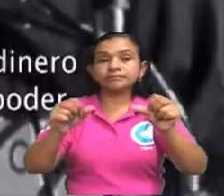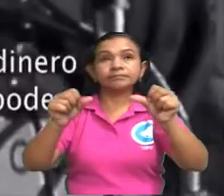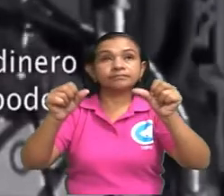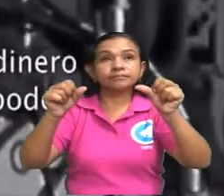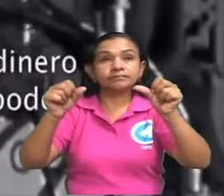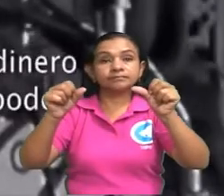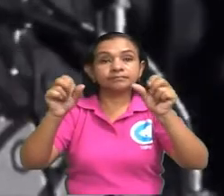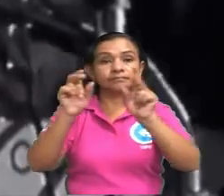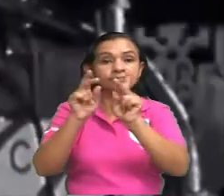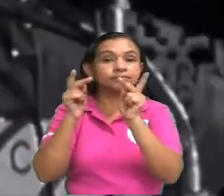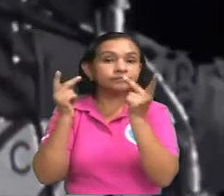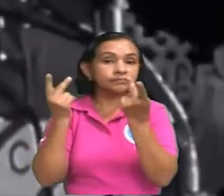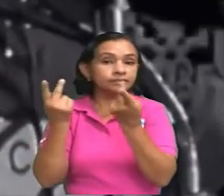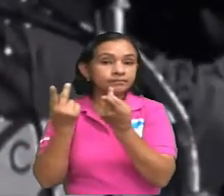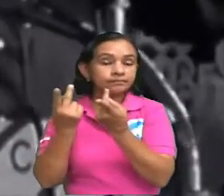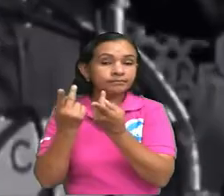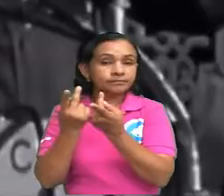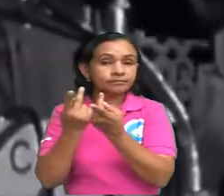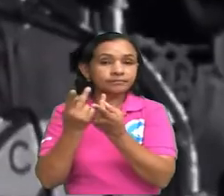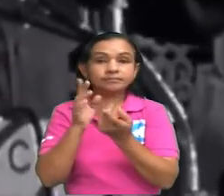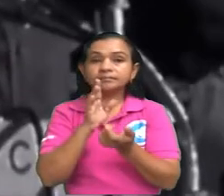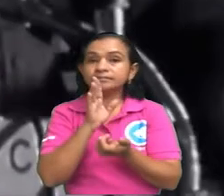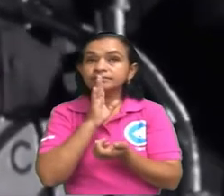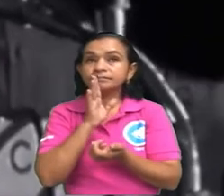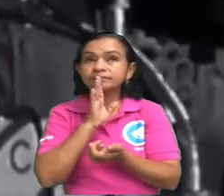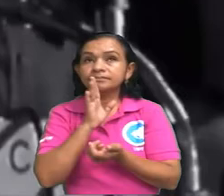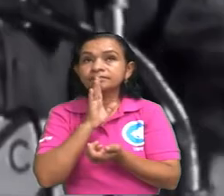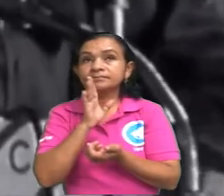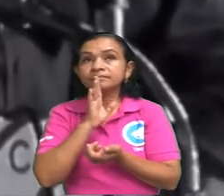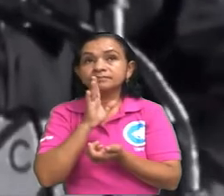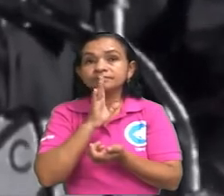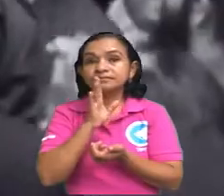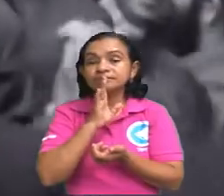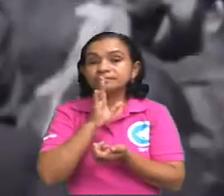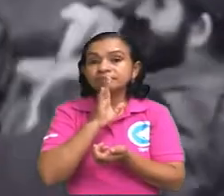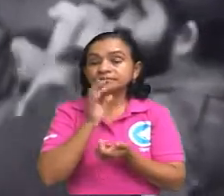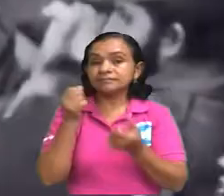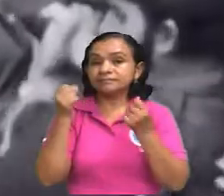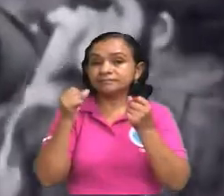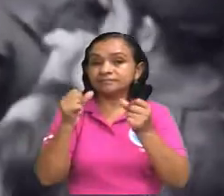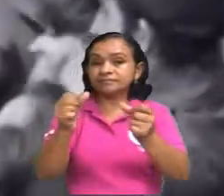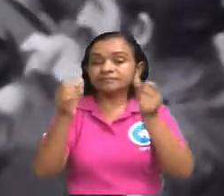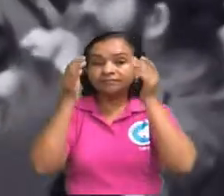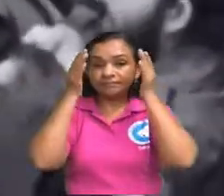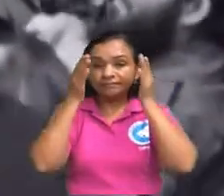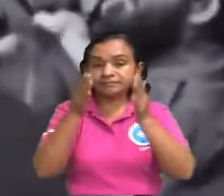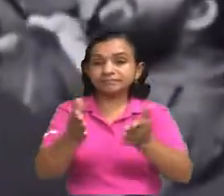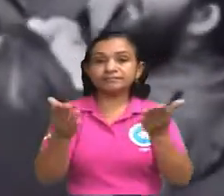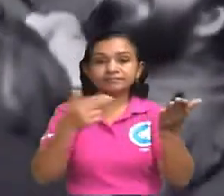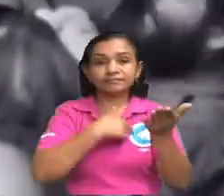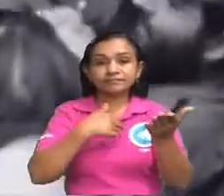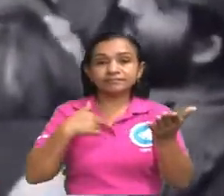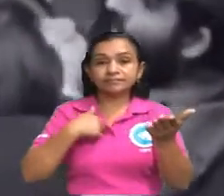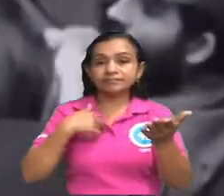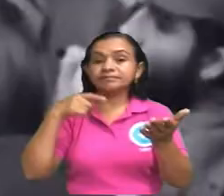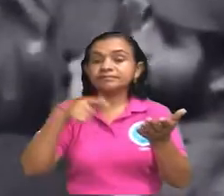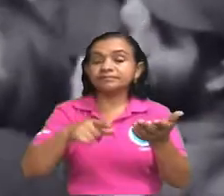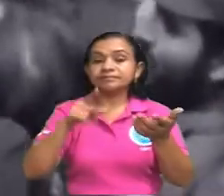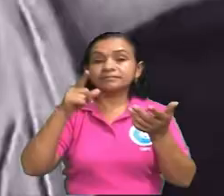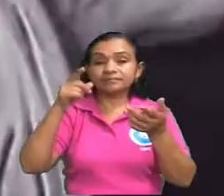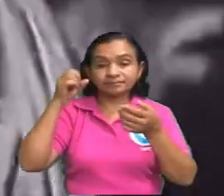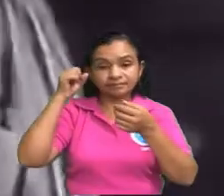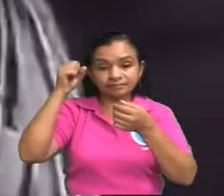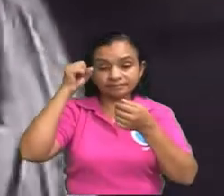con el pueblo, su brillante oratoria, su magisterio constante y su entrega sin límites a la causa de la